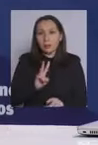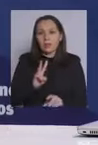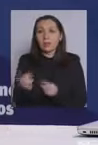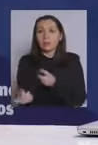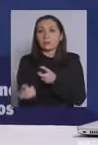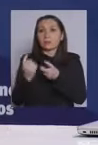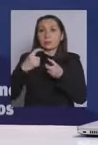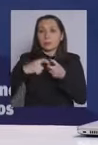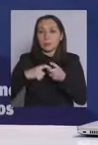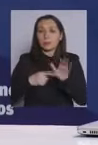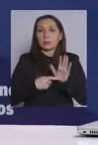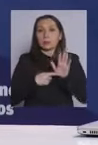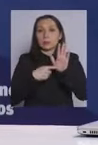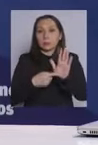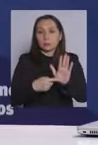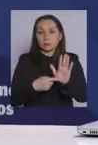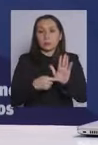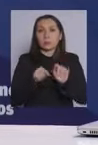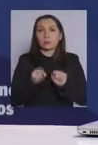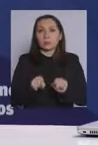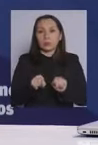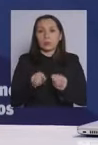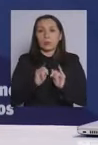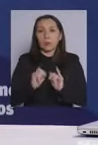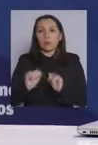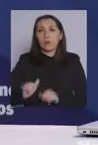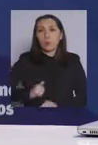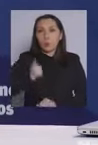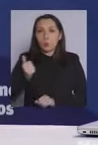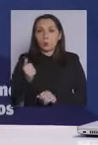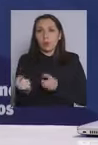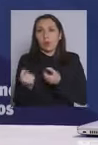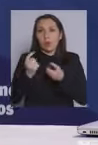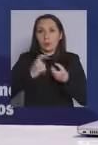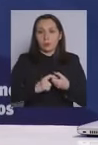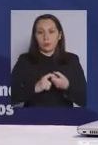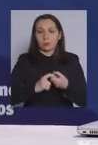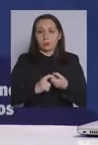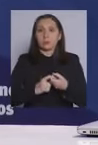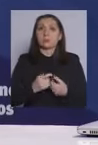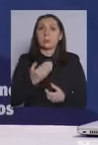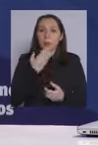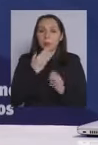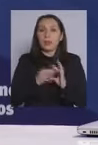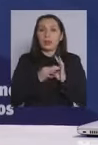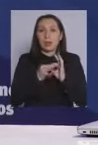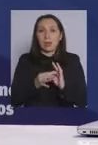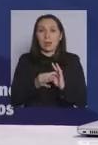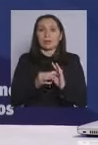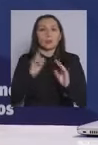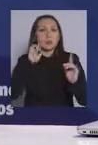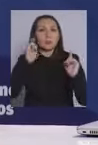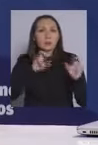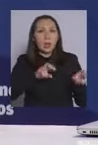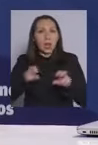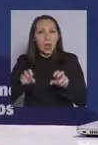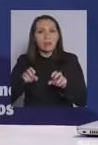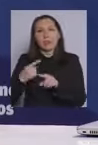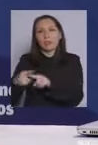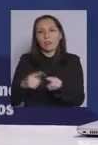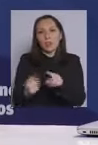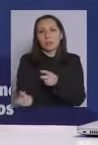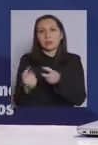que adhieren a esta transmisión en forma voluntaria y damos las gracias también a las radios Archie y no